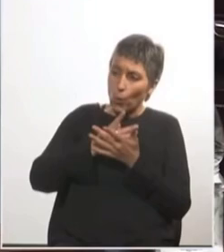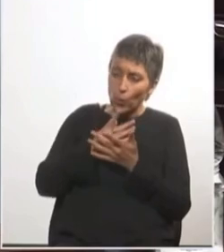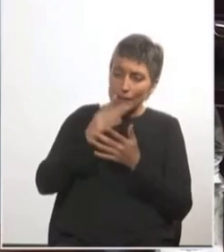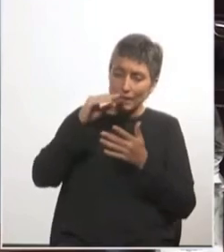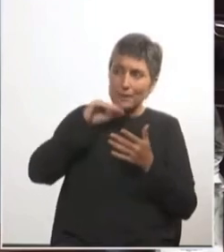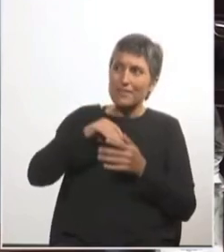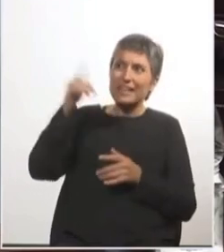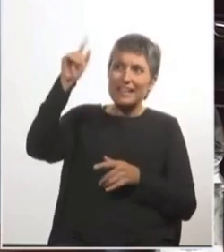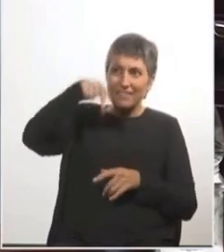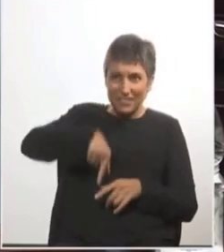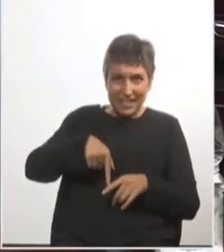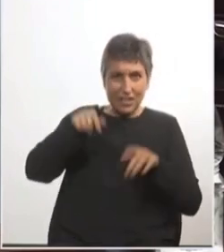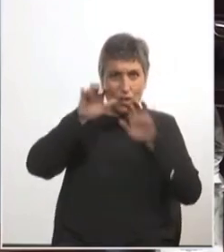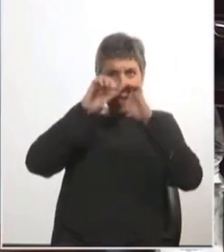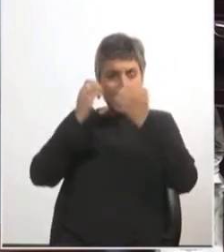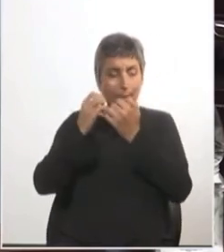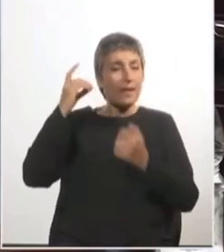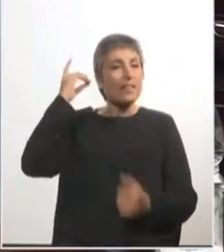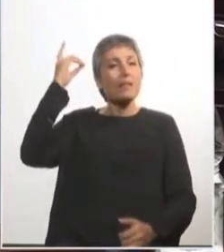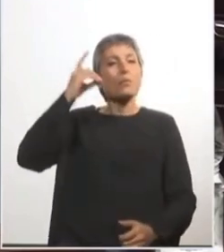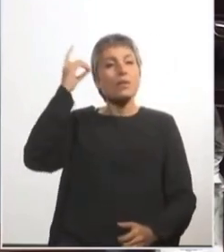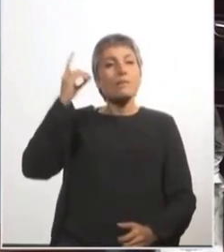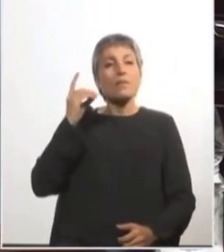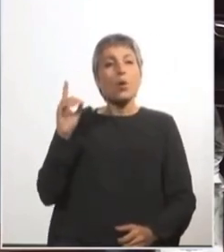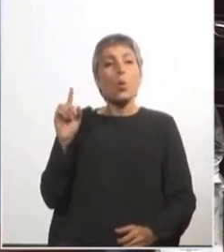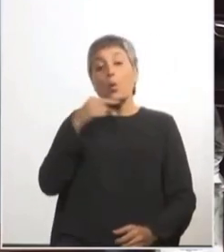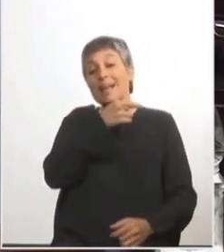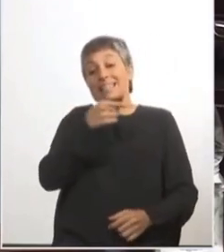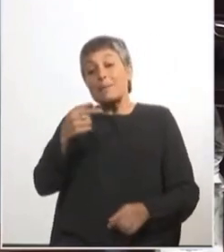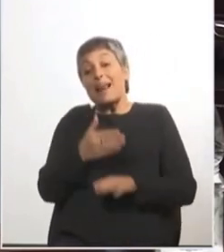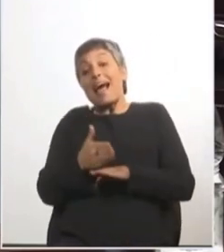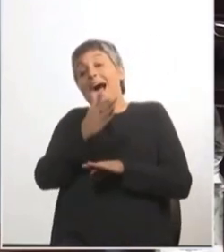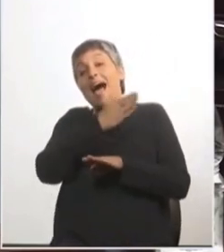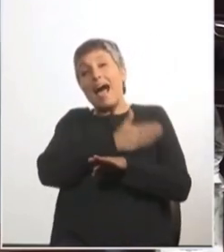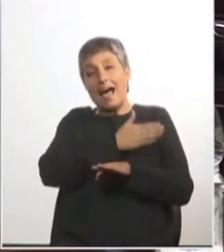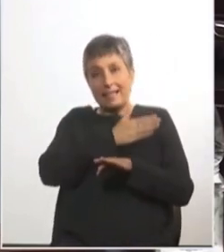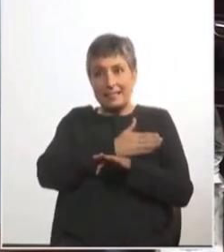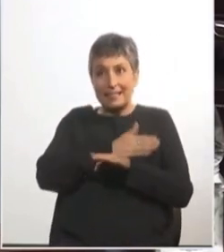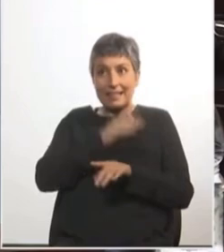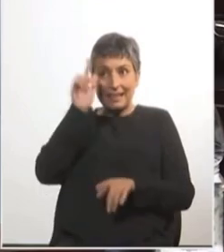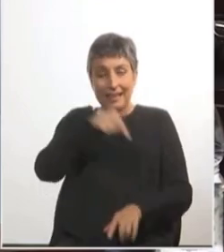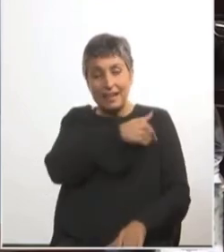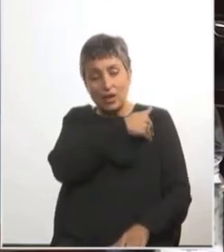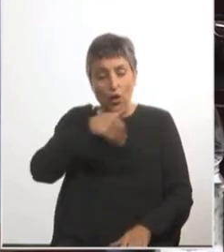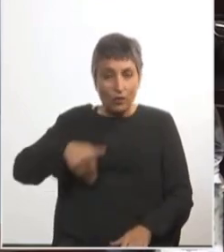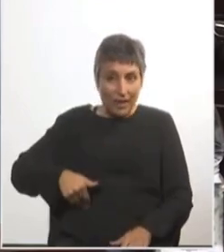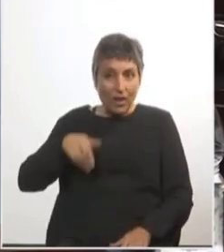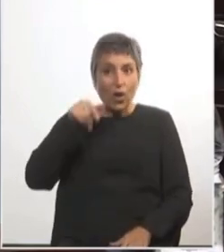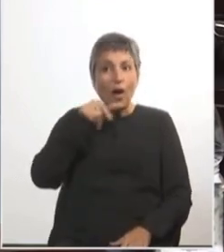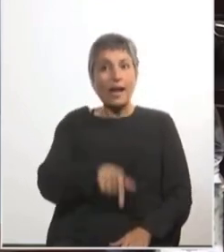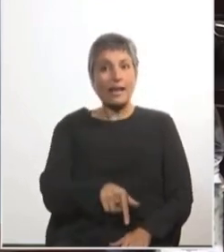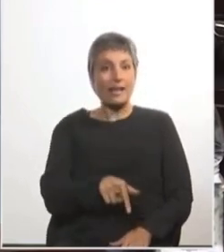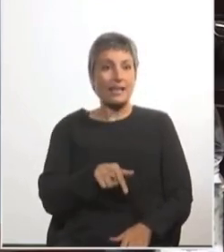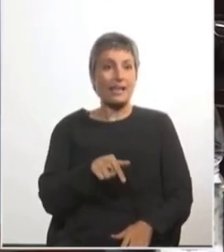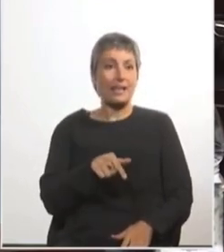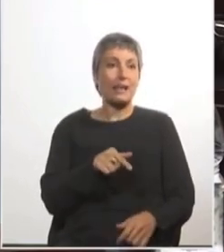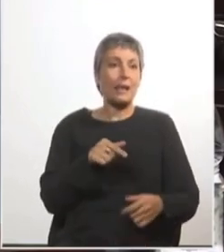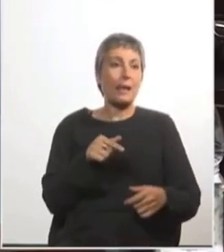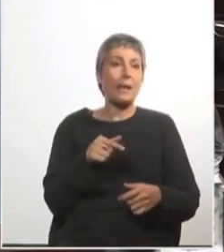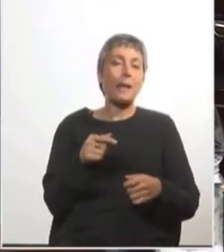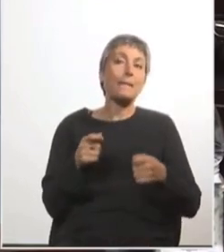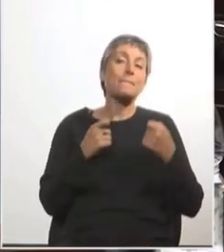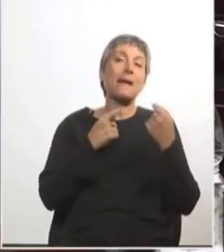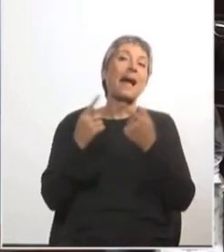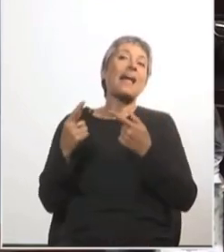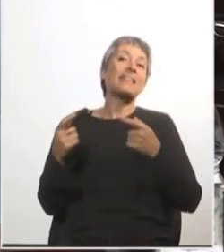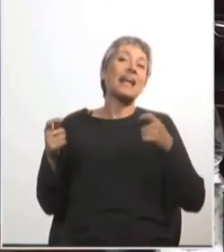el gobierno a la Cámara de Diputados fue una semana antes de que el gobierno empezara a enviar el